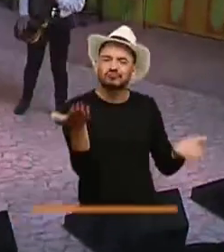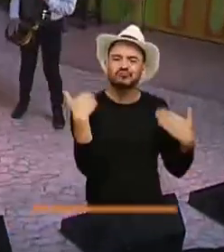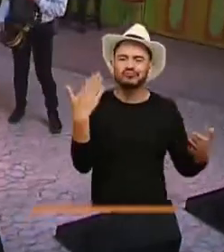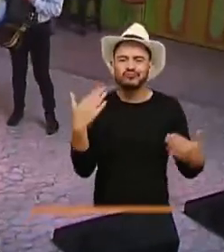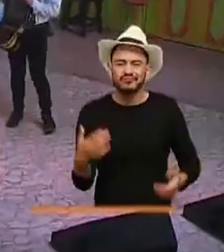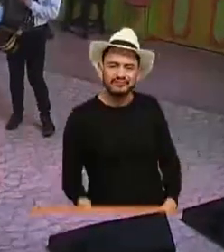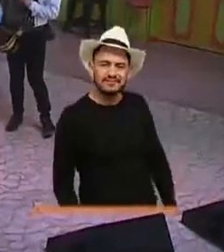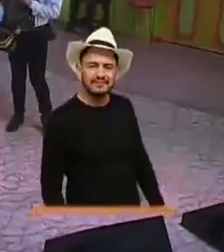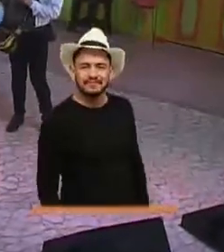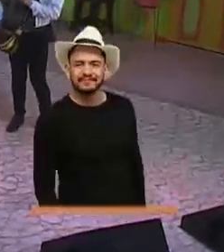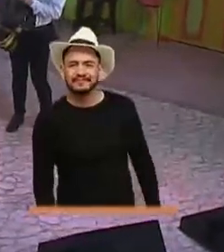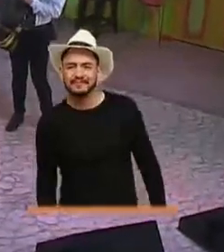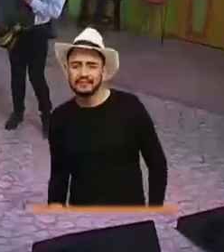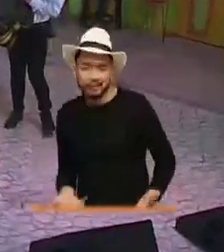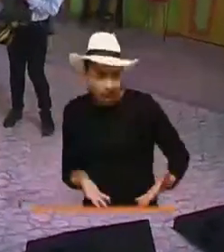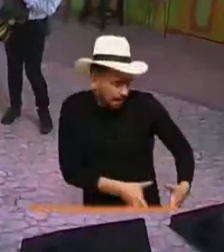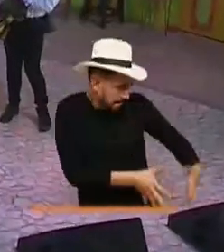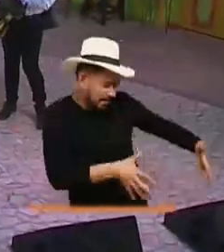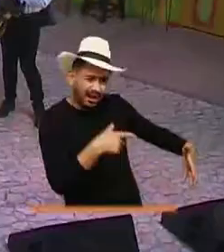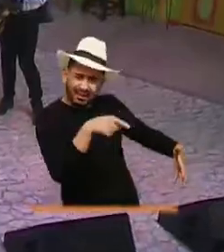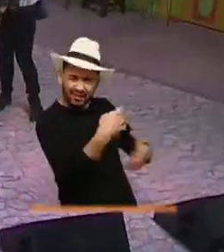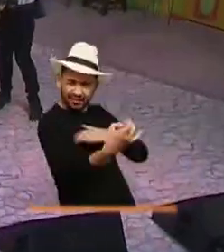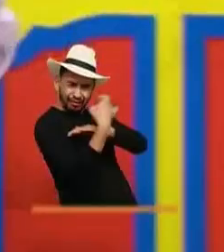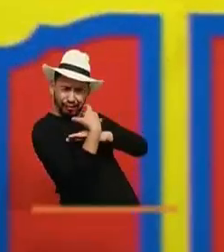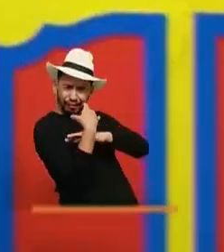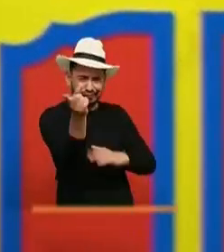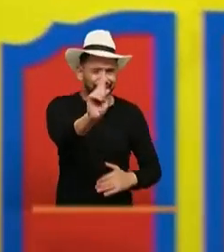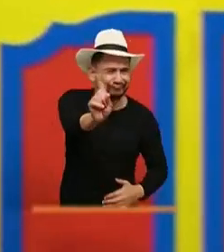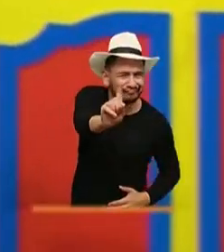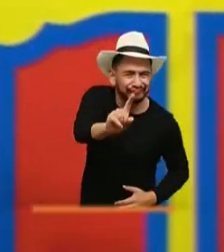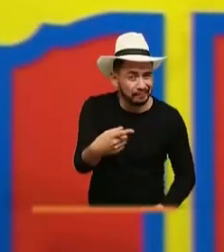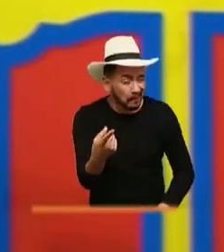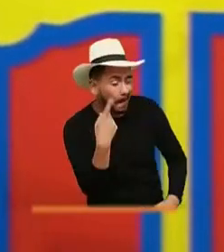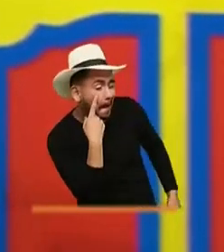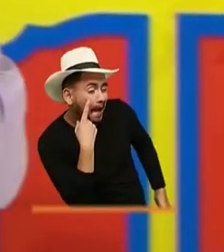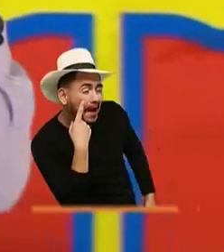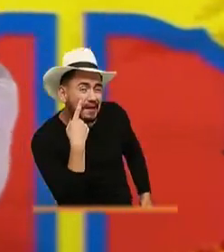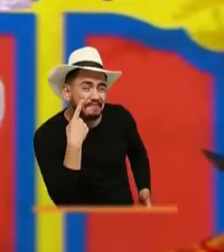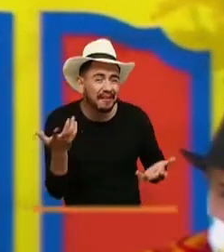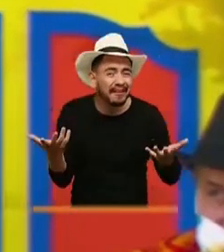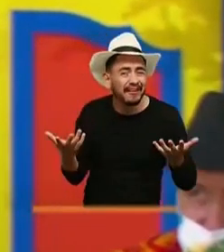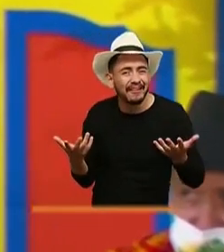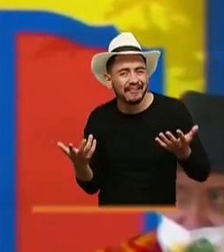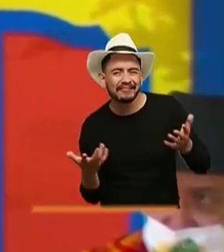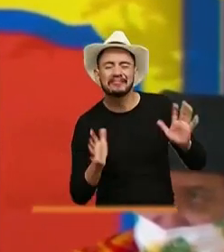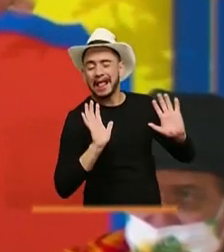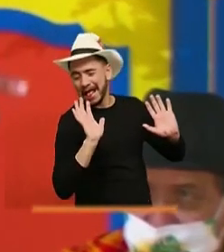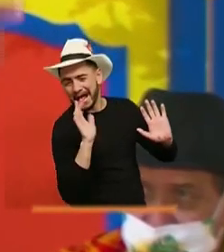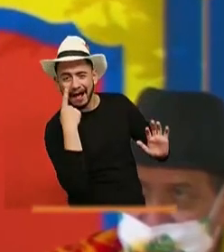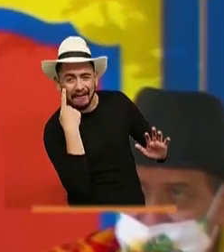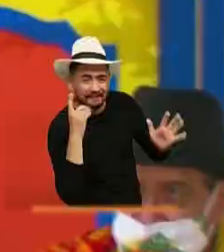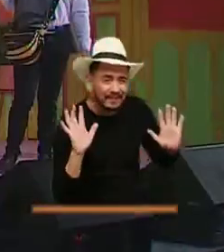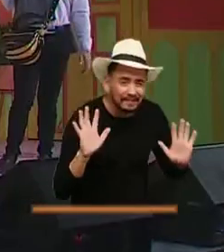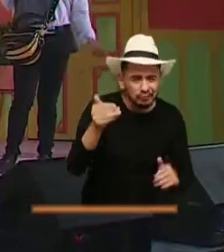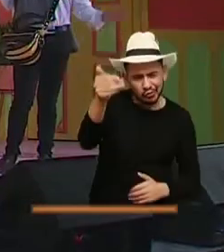Ese carriel no es más grande, pues lo que a mí me parece, como es pa' tu